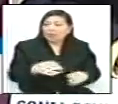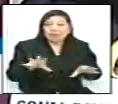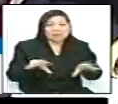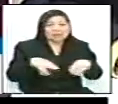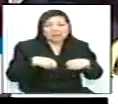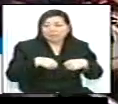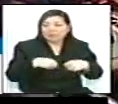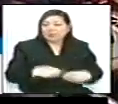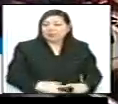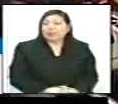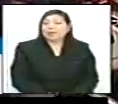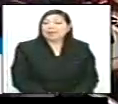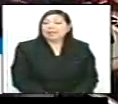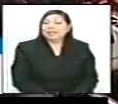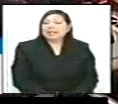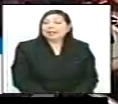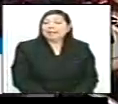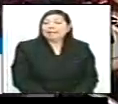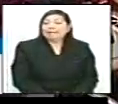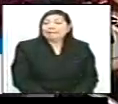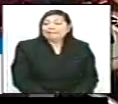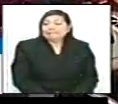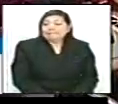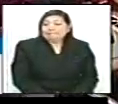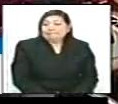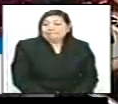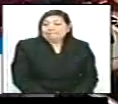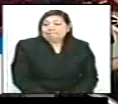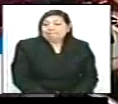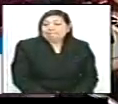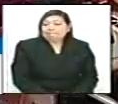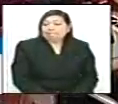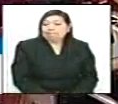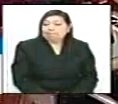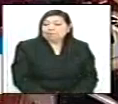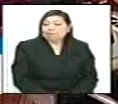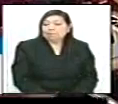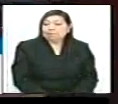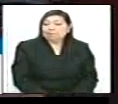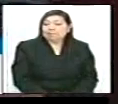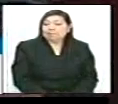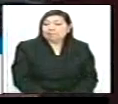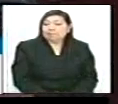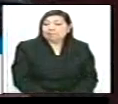Gracias. Gracias, congresista Becerril. Gracias, señora Presidenta.